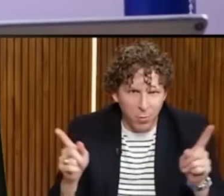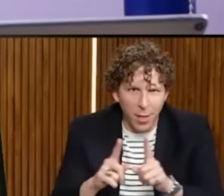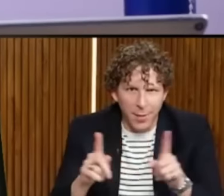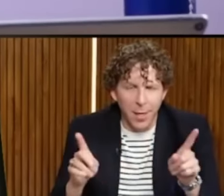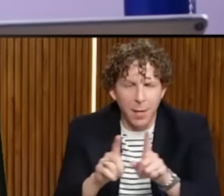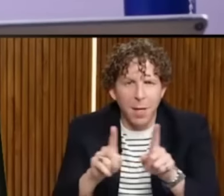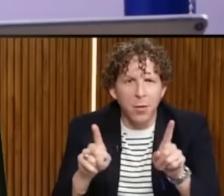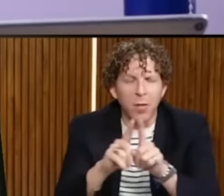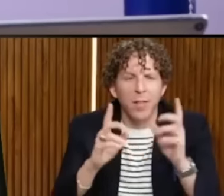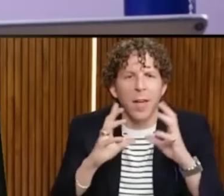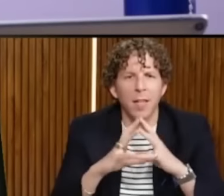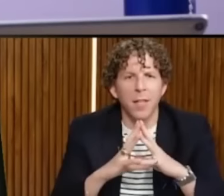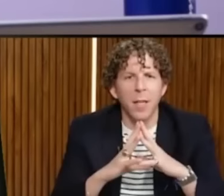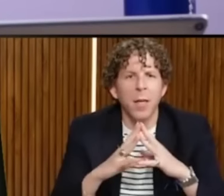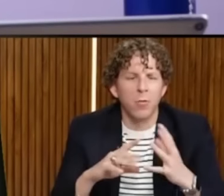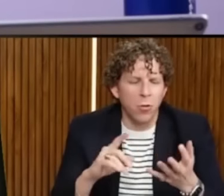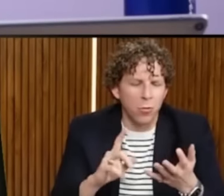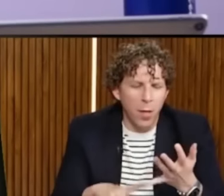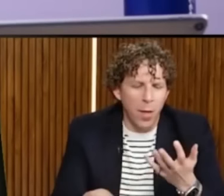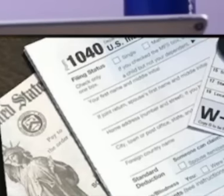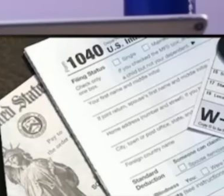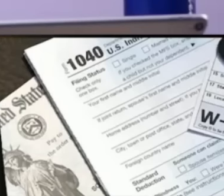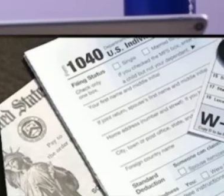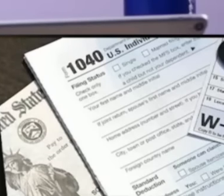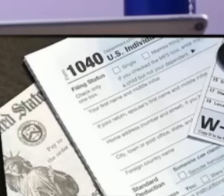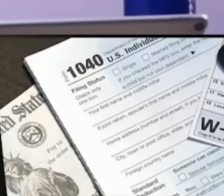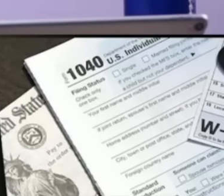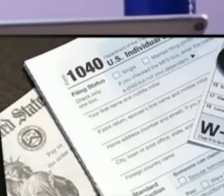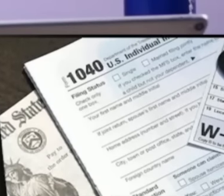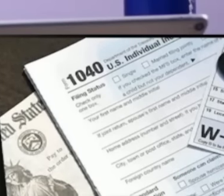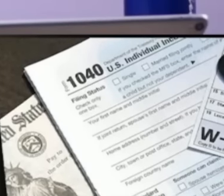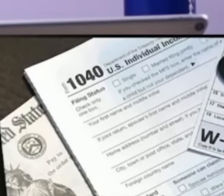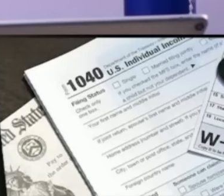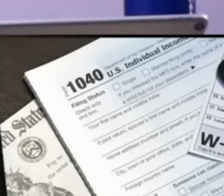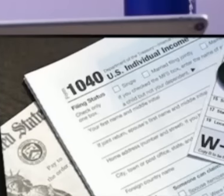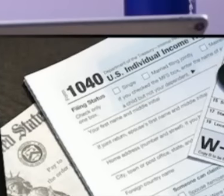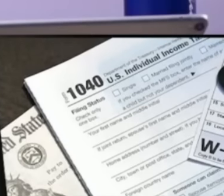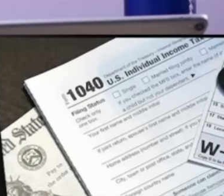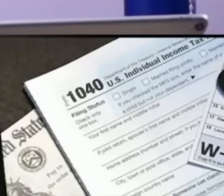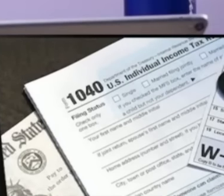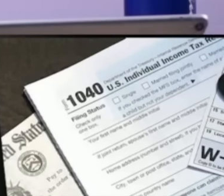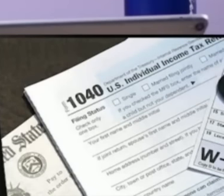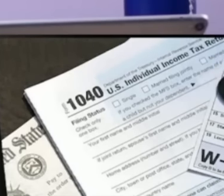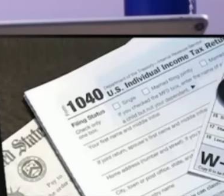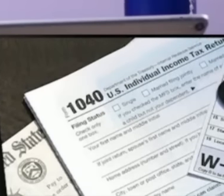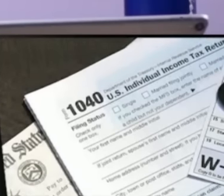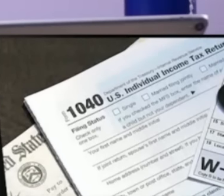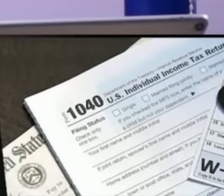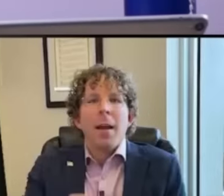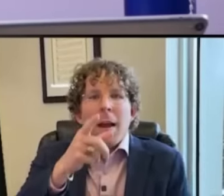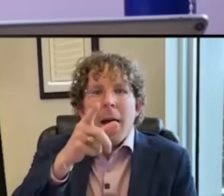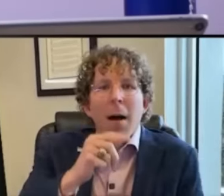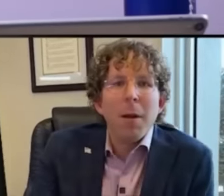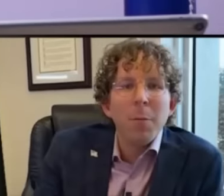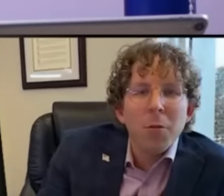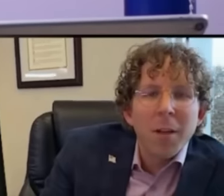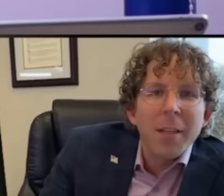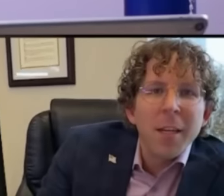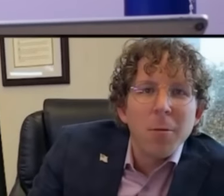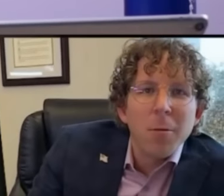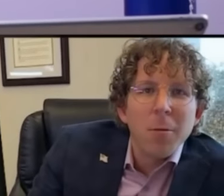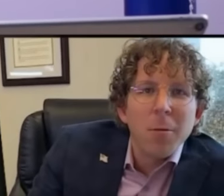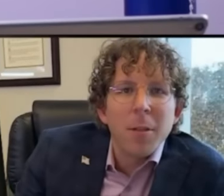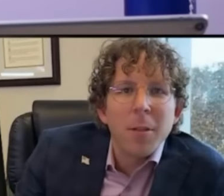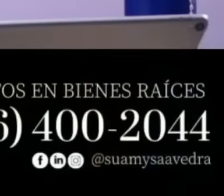ser privatizaciones pero el cubano en su ignorancia política y económica y social tú le hablas de privatizar